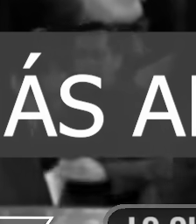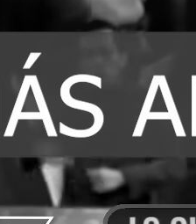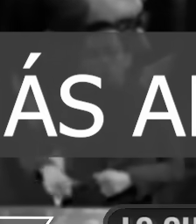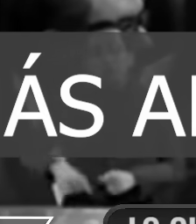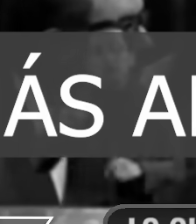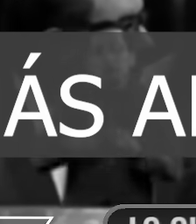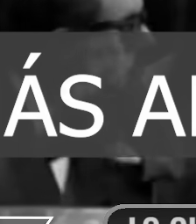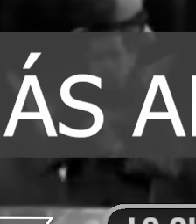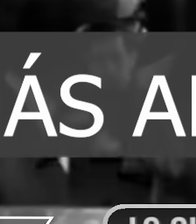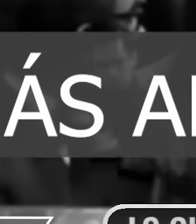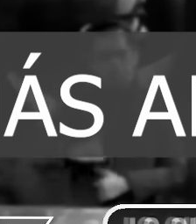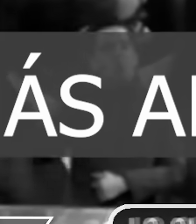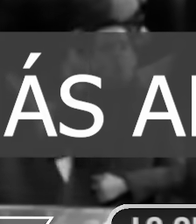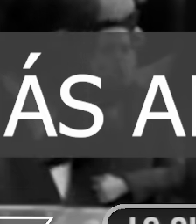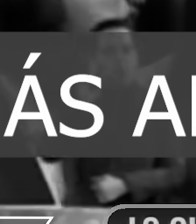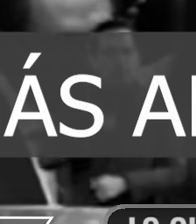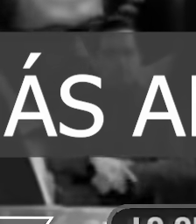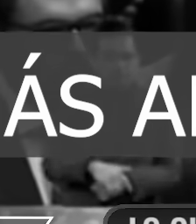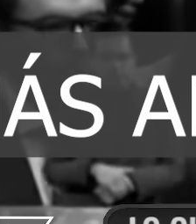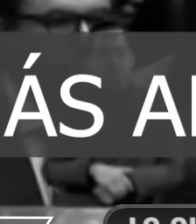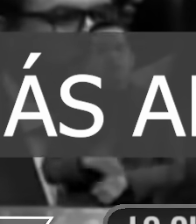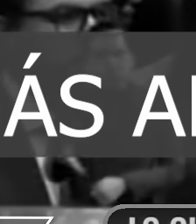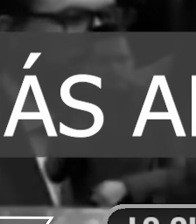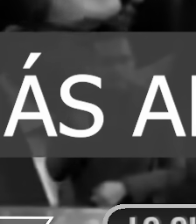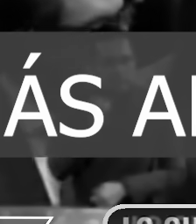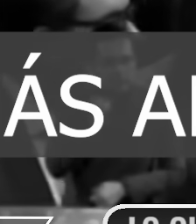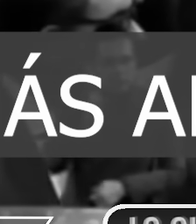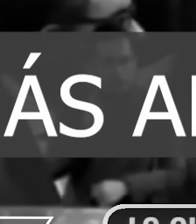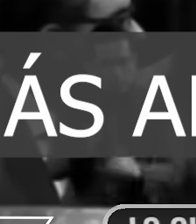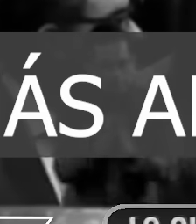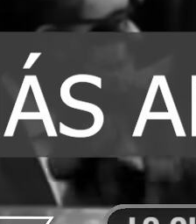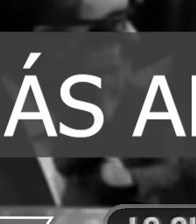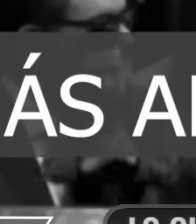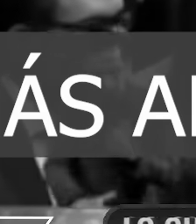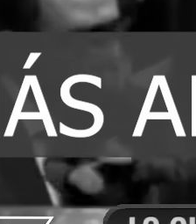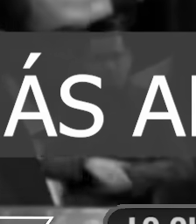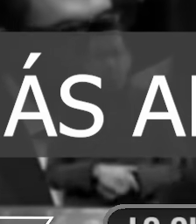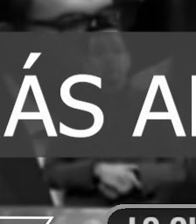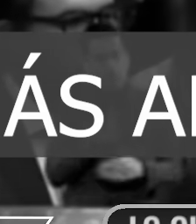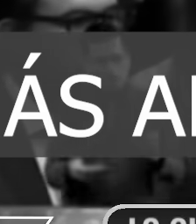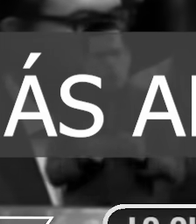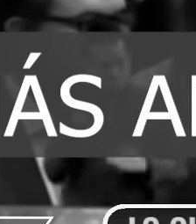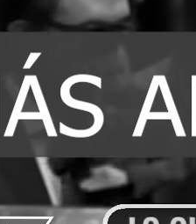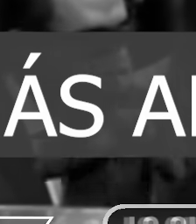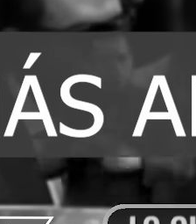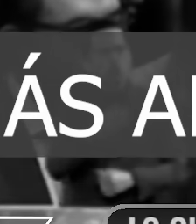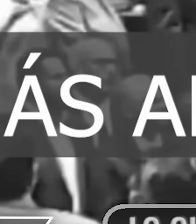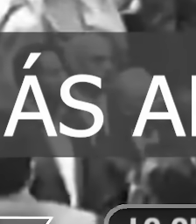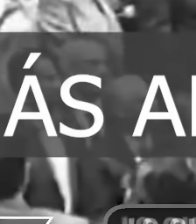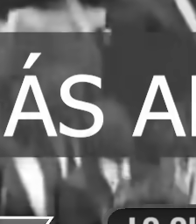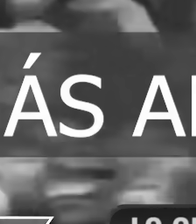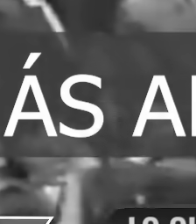es el momento de pido concluir, un por favor, sin límites, señora senadora. En el cual todos tengan las mismas oportunidades.